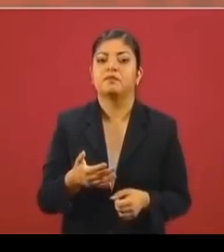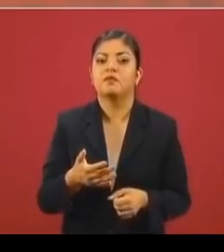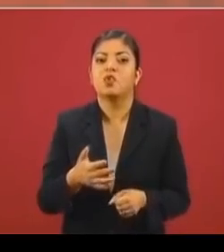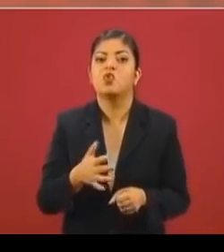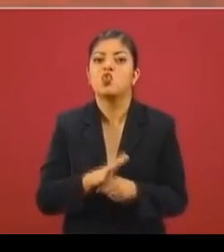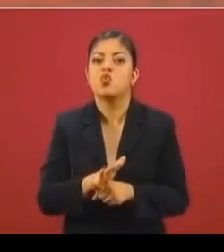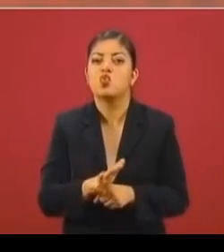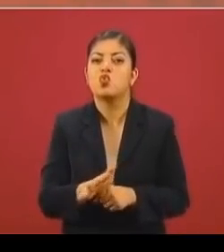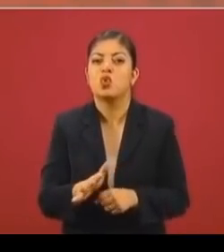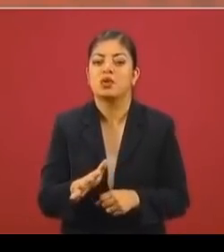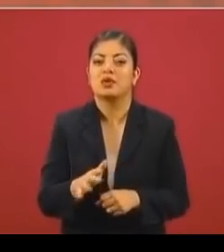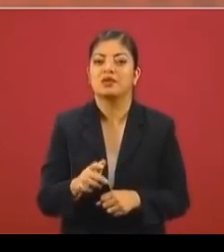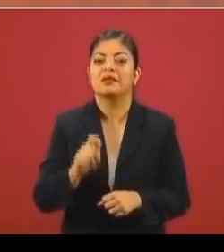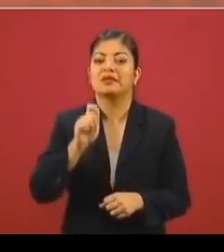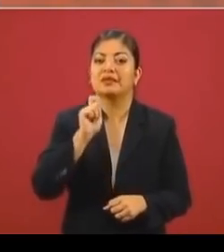contexto